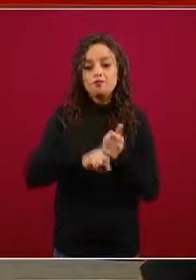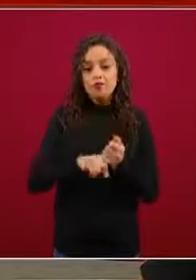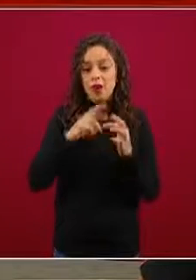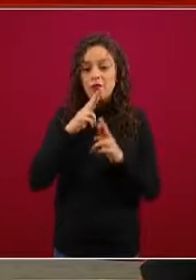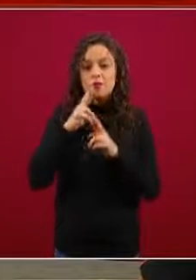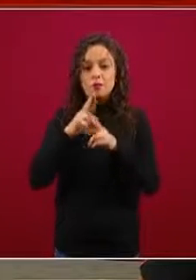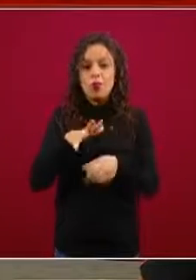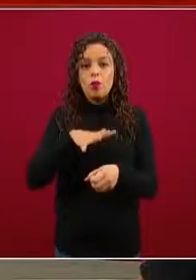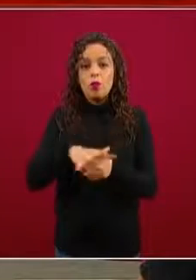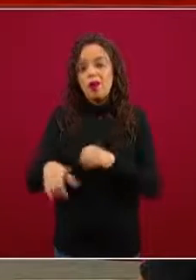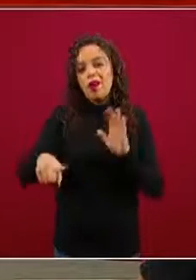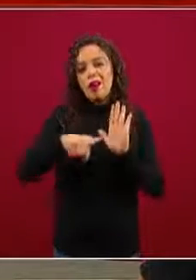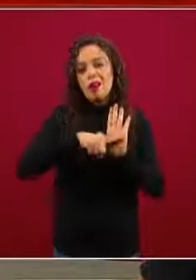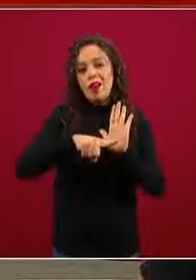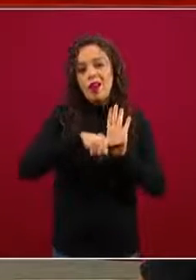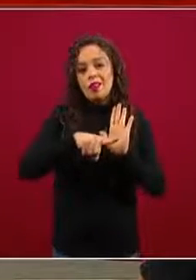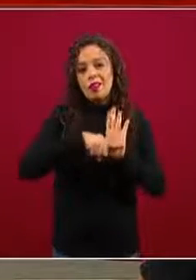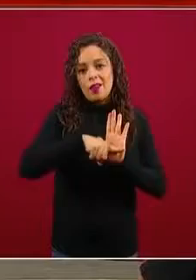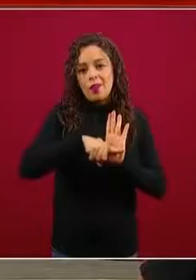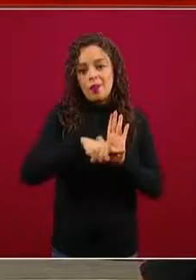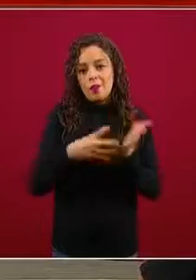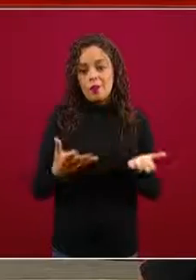infecta, hoy le estornudaron,